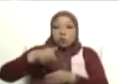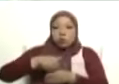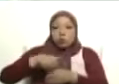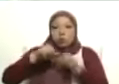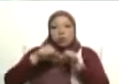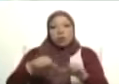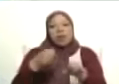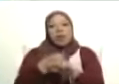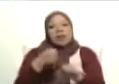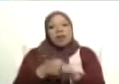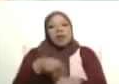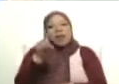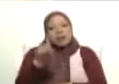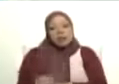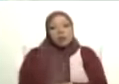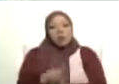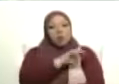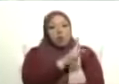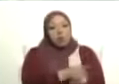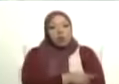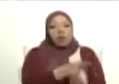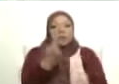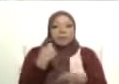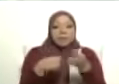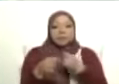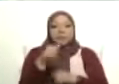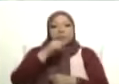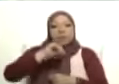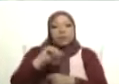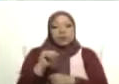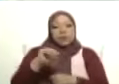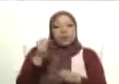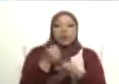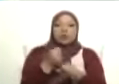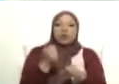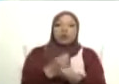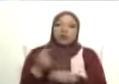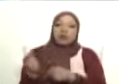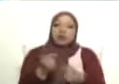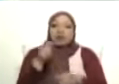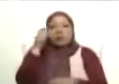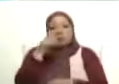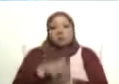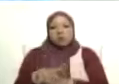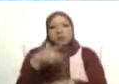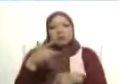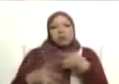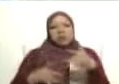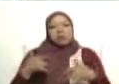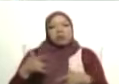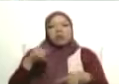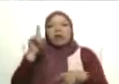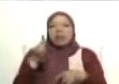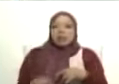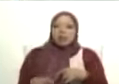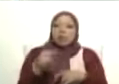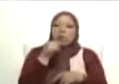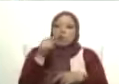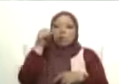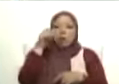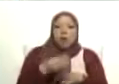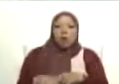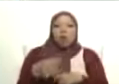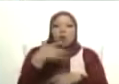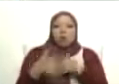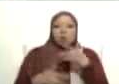manteniendo también fuerzas y medios policiales en la reserva para actuar y para también garantizar la